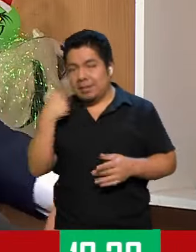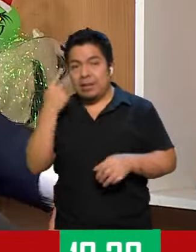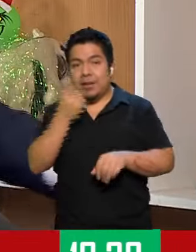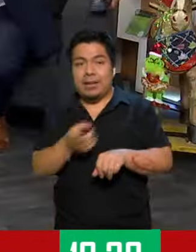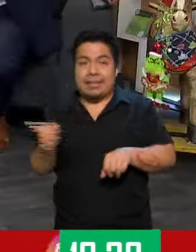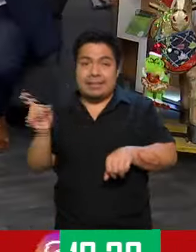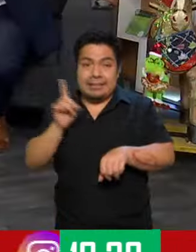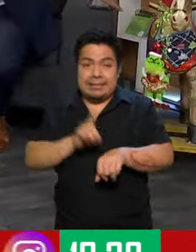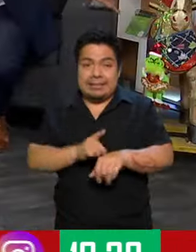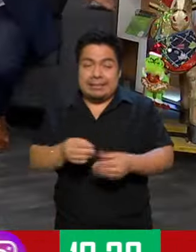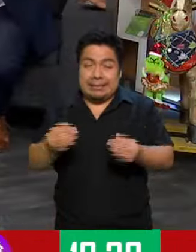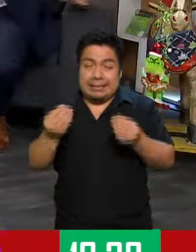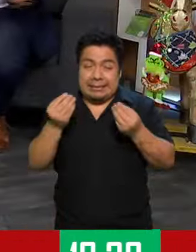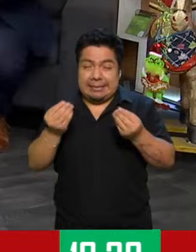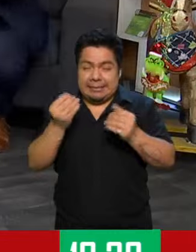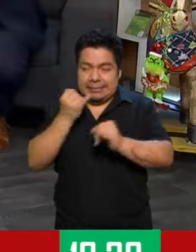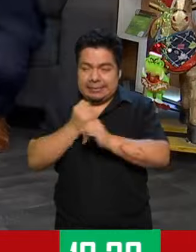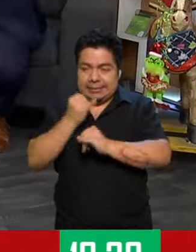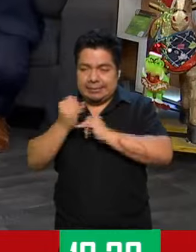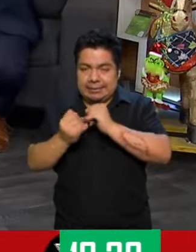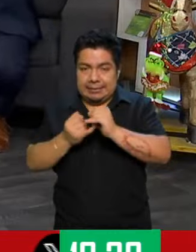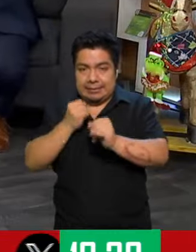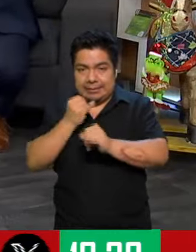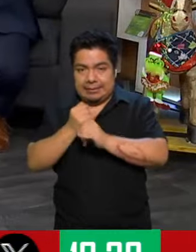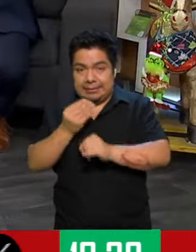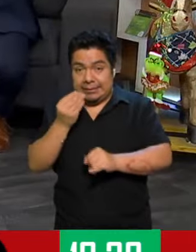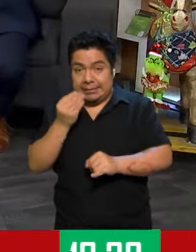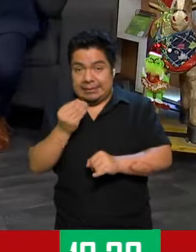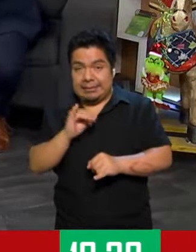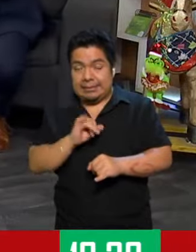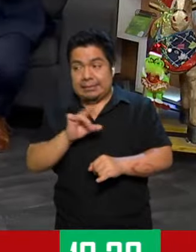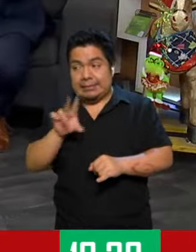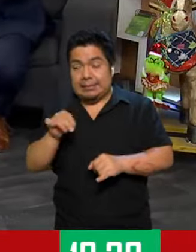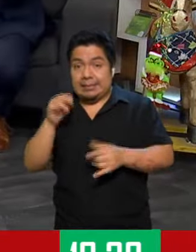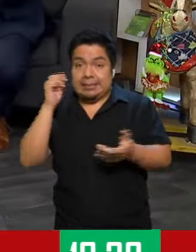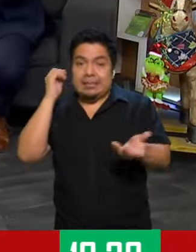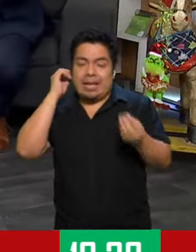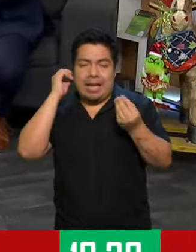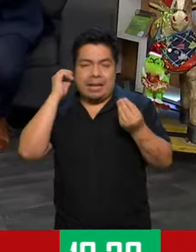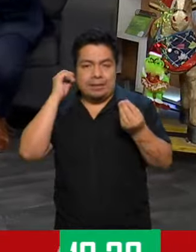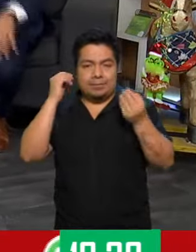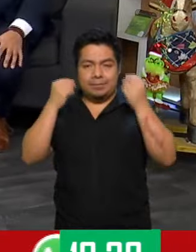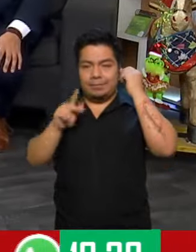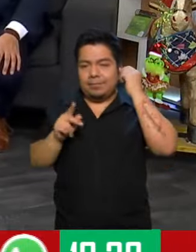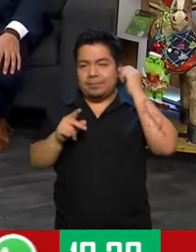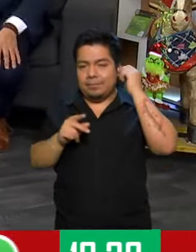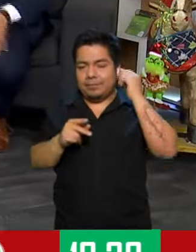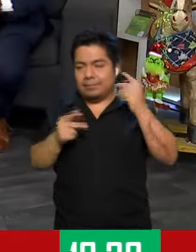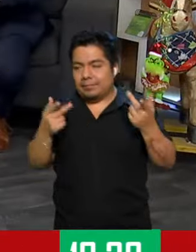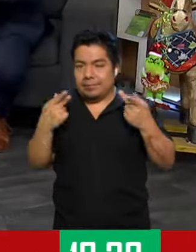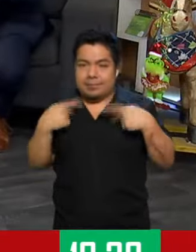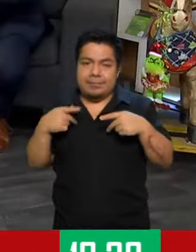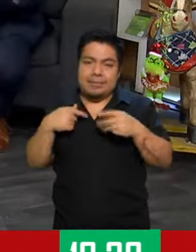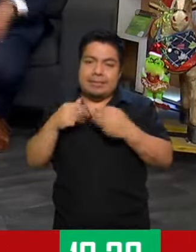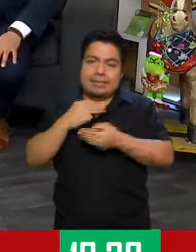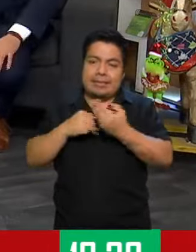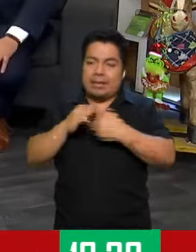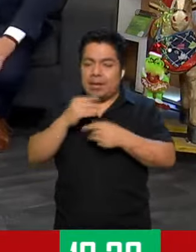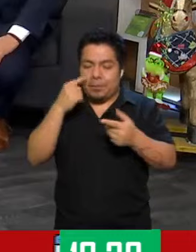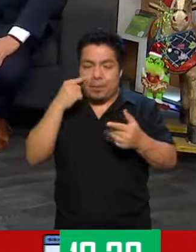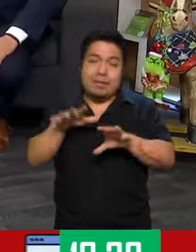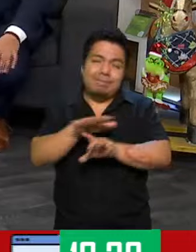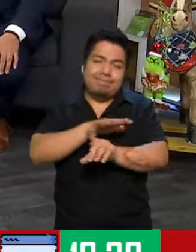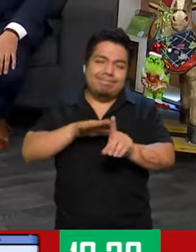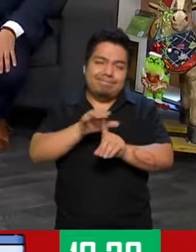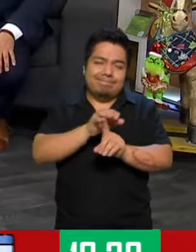pantalla. ¿Eso es mucho a nivel internacional o poco? Eso es mucho, pero en realidad ya el mundo está pues transitando es que este entorno